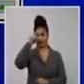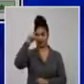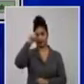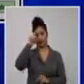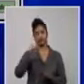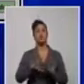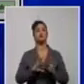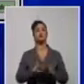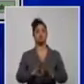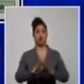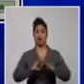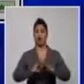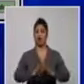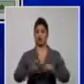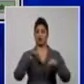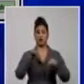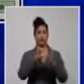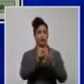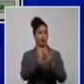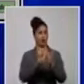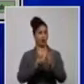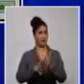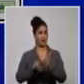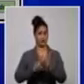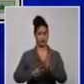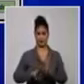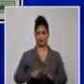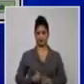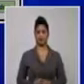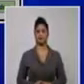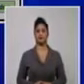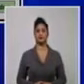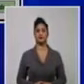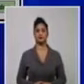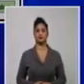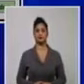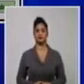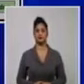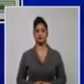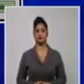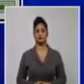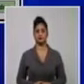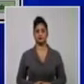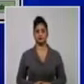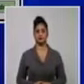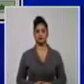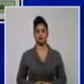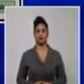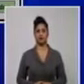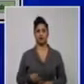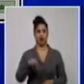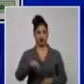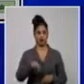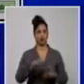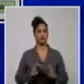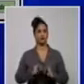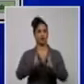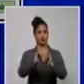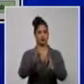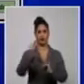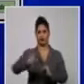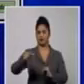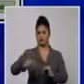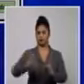una elevada tasa de transmisión, tasa de incidencia de casos confirmados. Y como se